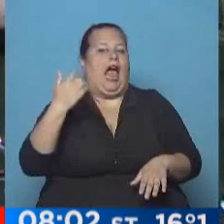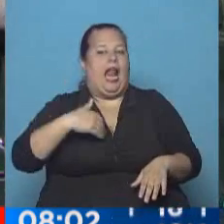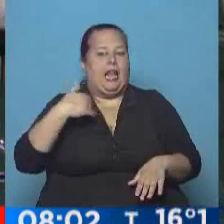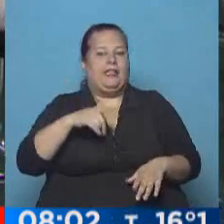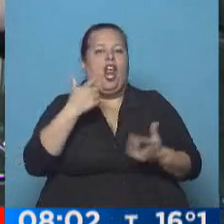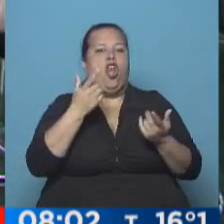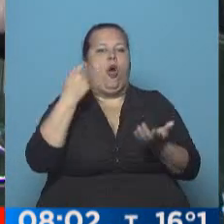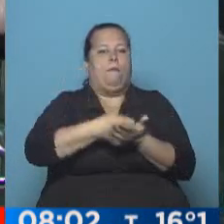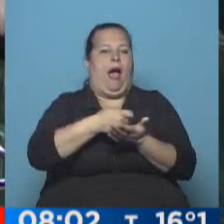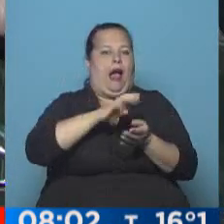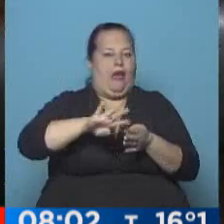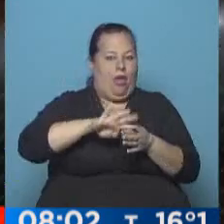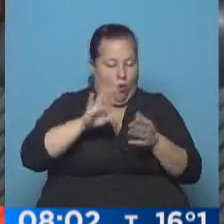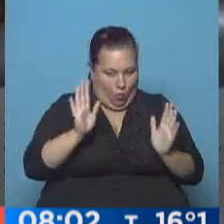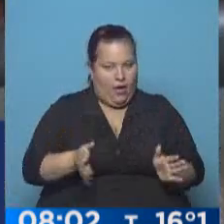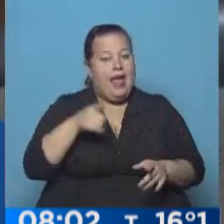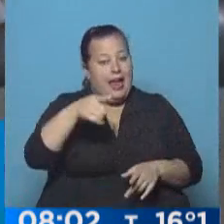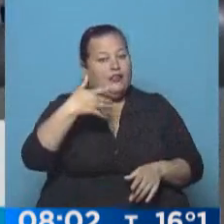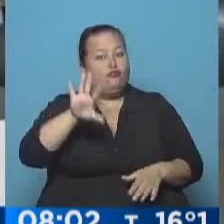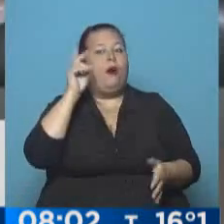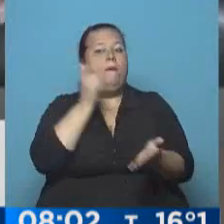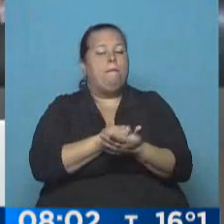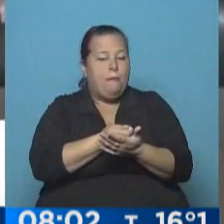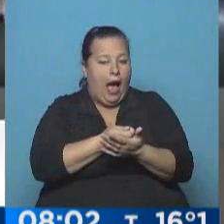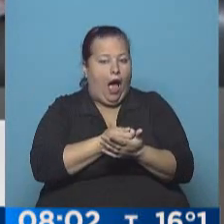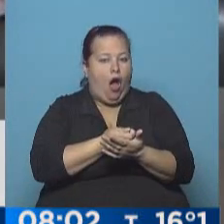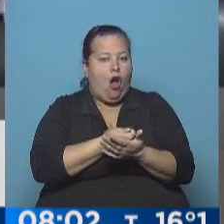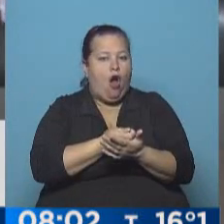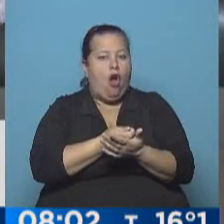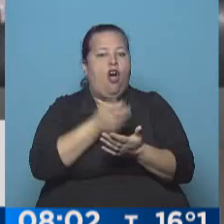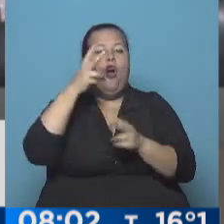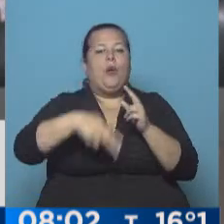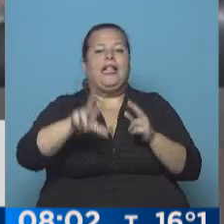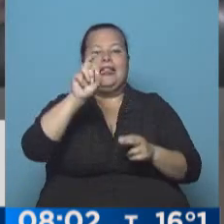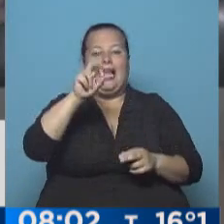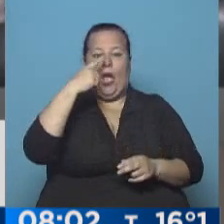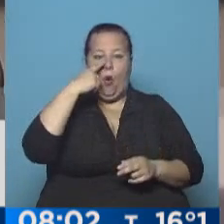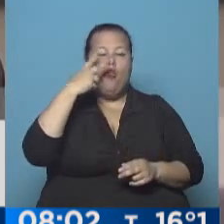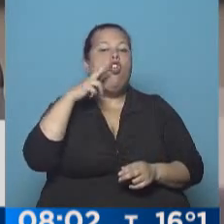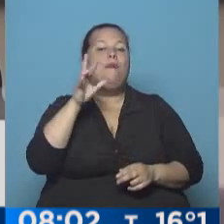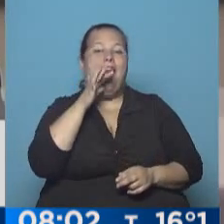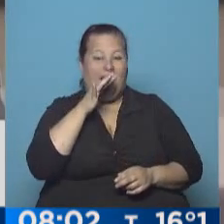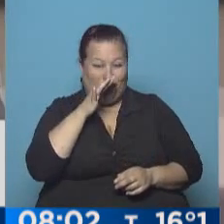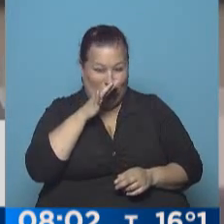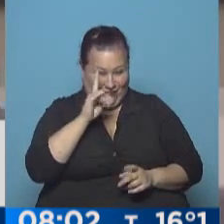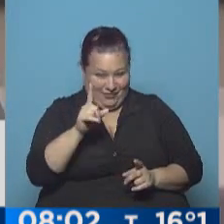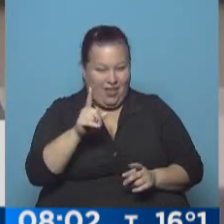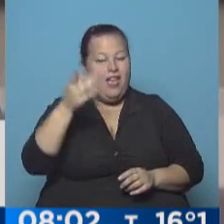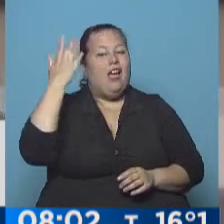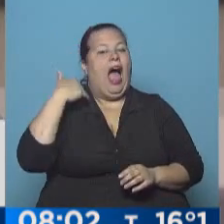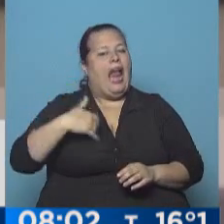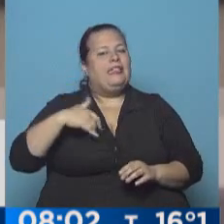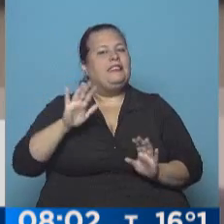entra en default exactamente esto fue el pago de convencimiento 30 de junio del 2014 cuando la